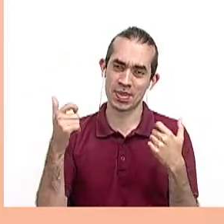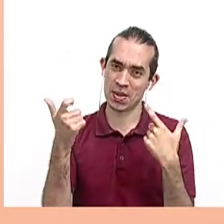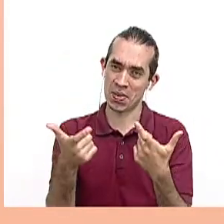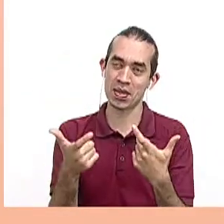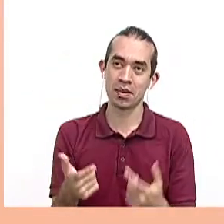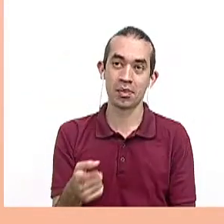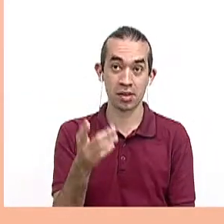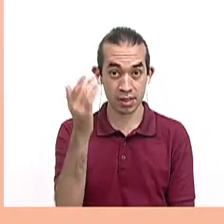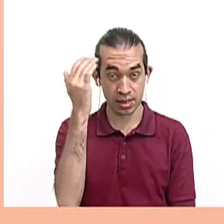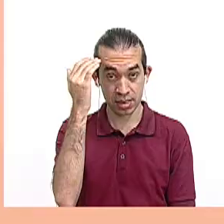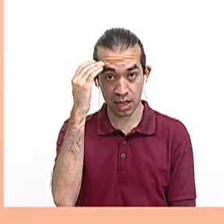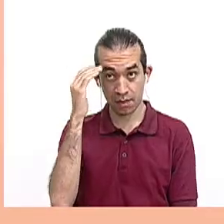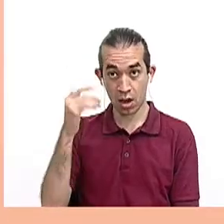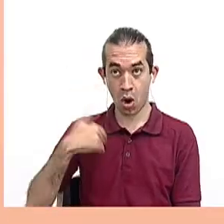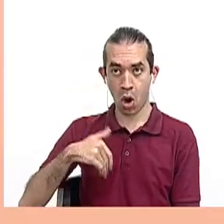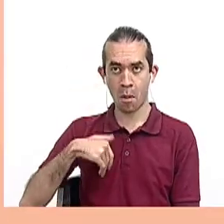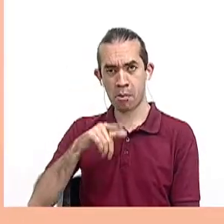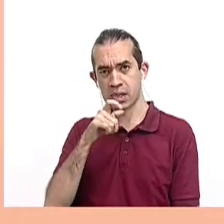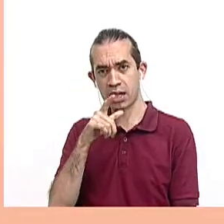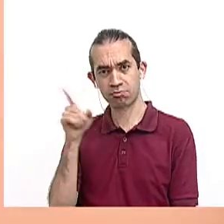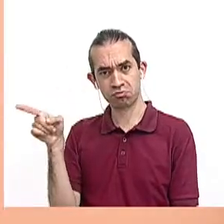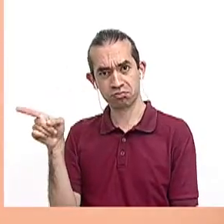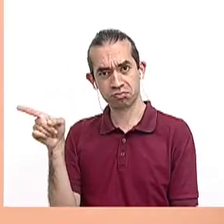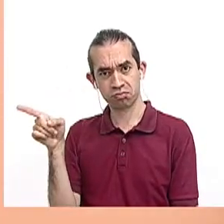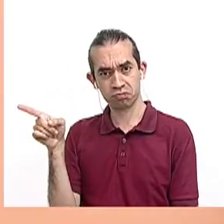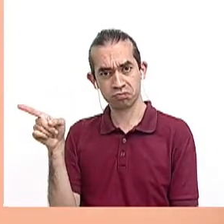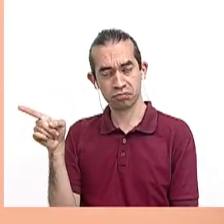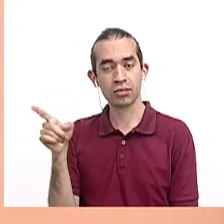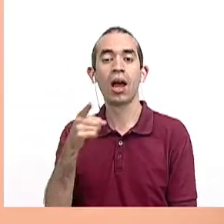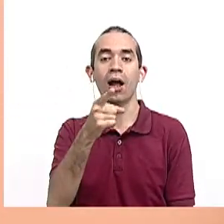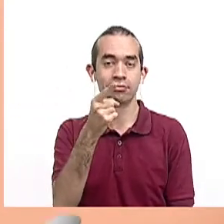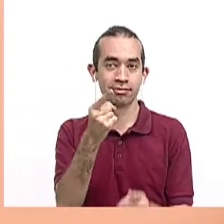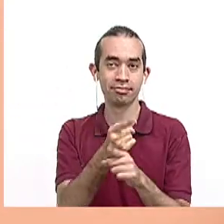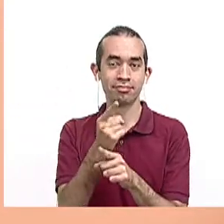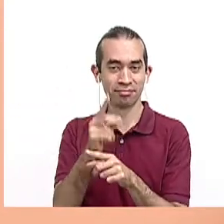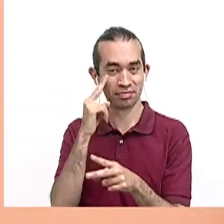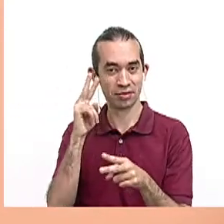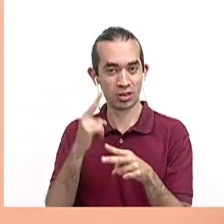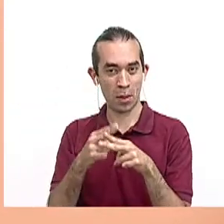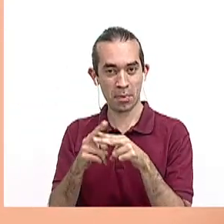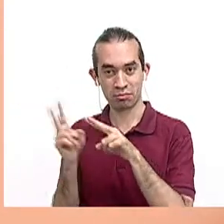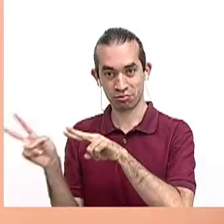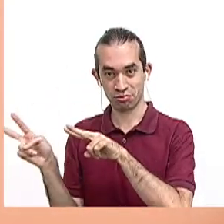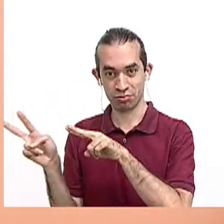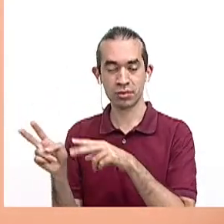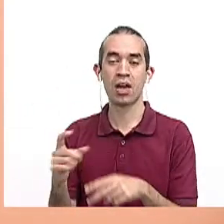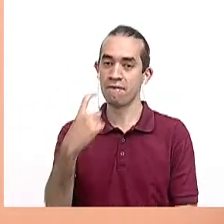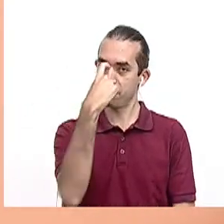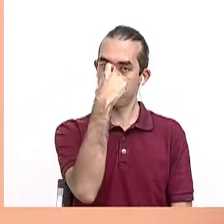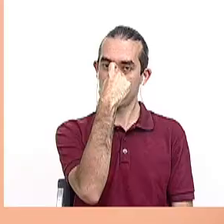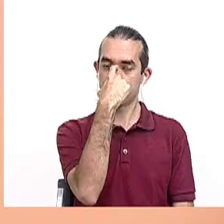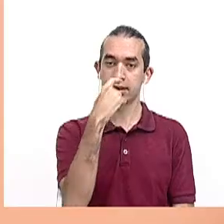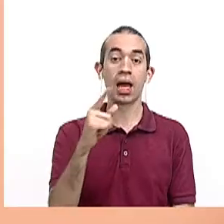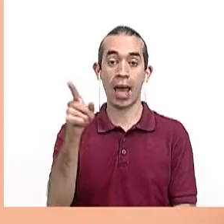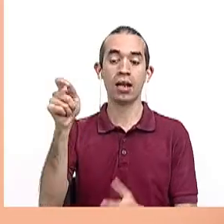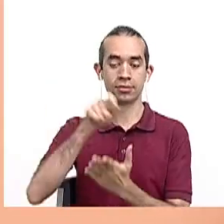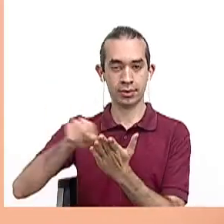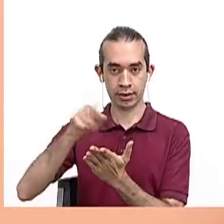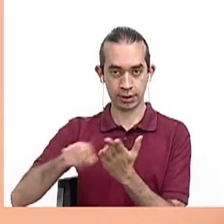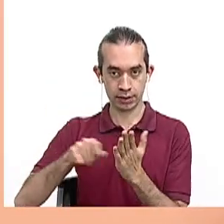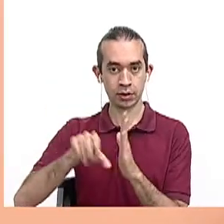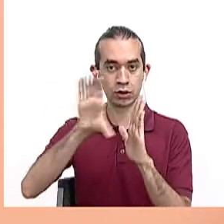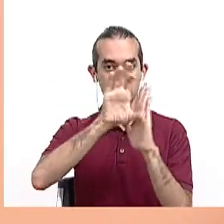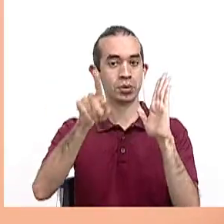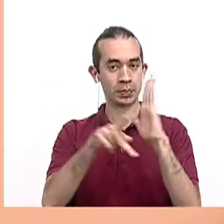cierto, ¿ustedes saben quién es este señor? Él es José Figueres Ferrer y él fue el creador de la Constitución Política